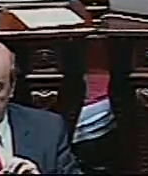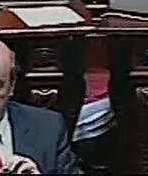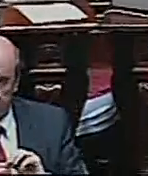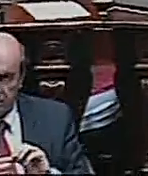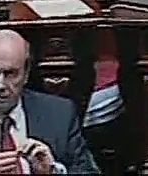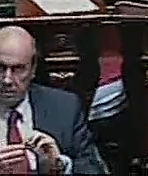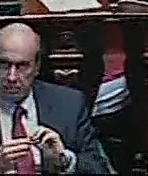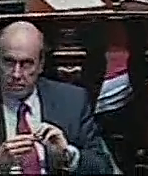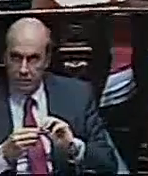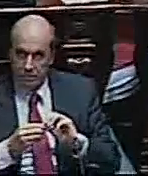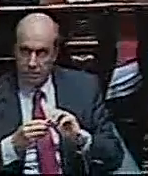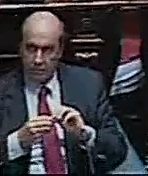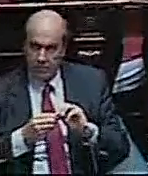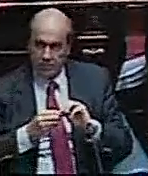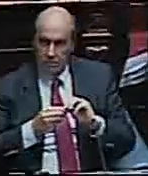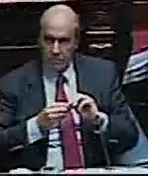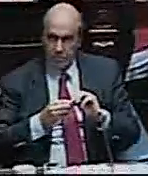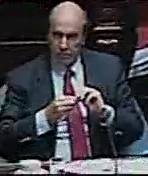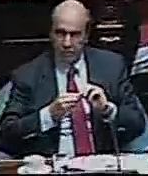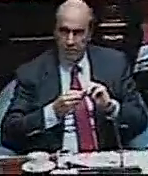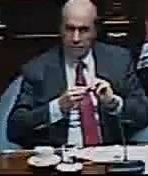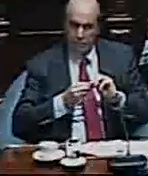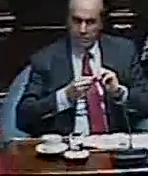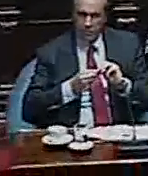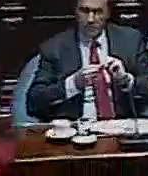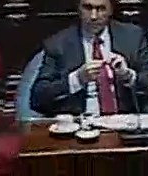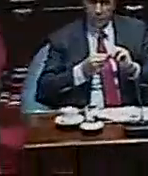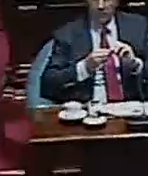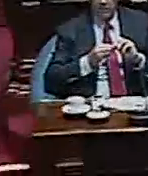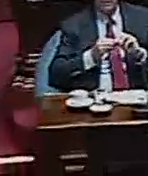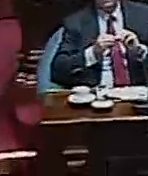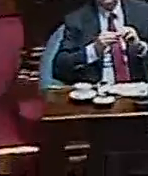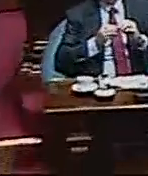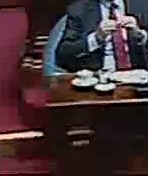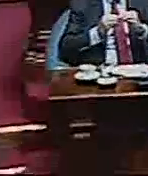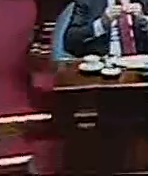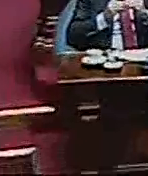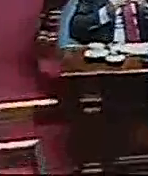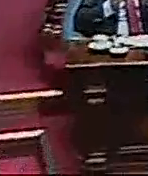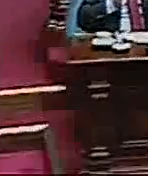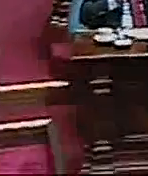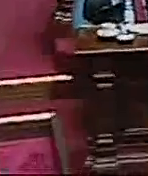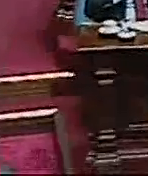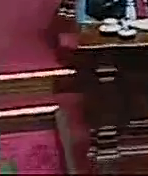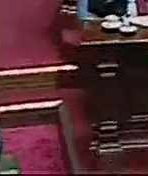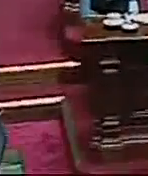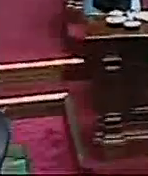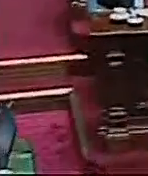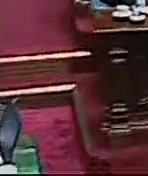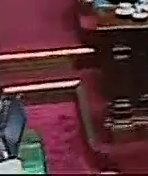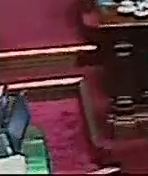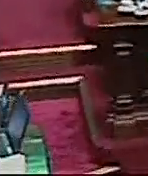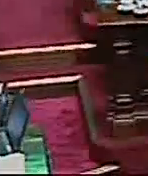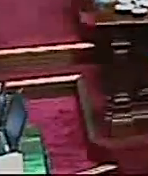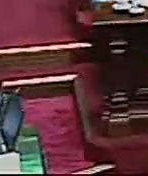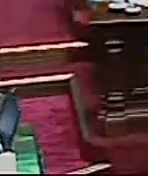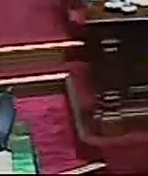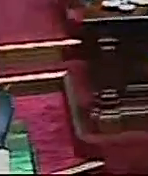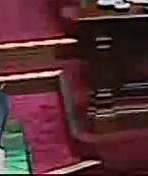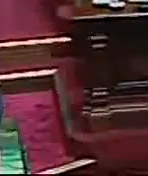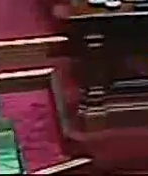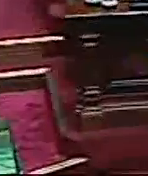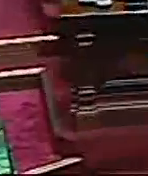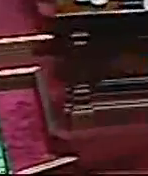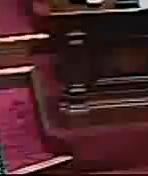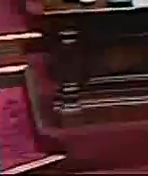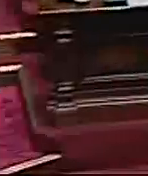censura de los ministros Pintado y Lorenzo y también el pedido de destitución por parte del presidente de la República,